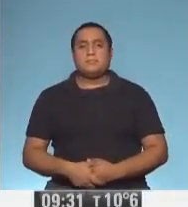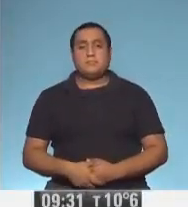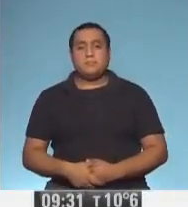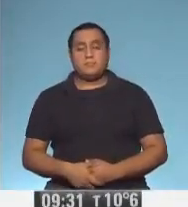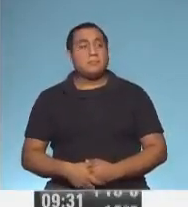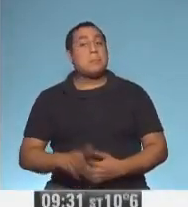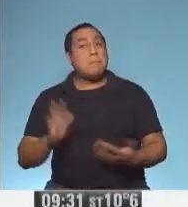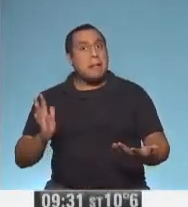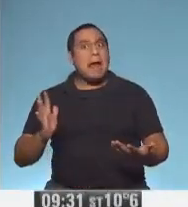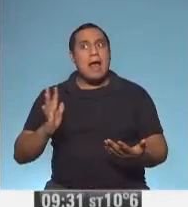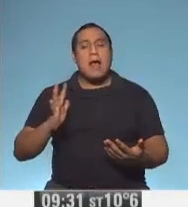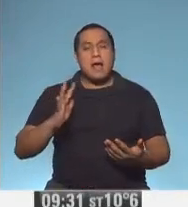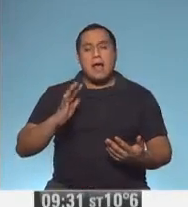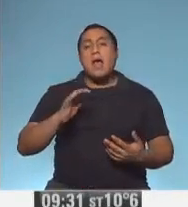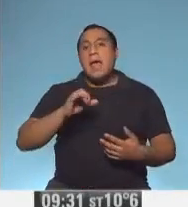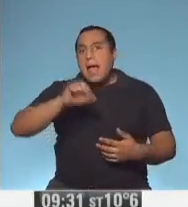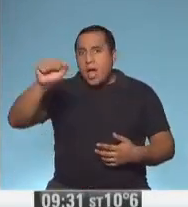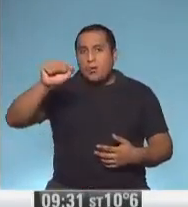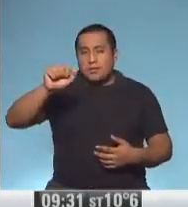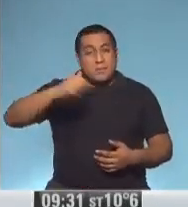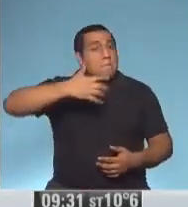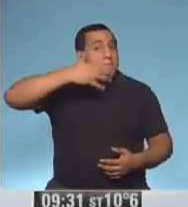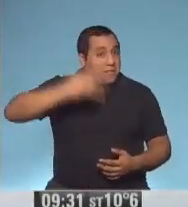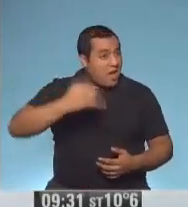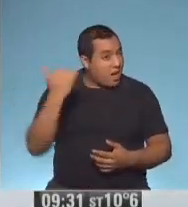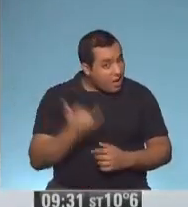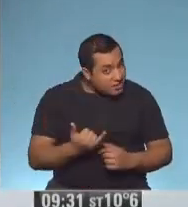¿Pero existen los héroes en la vida real?